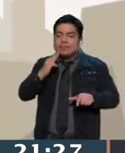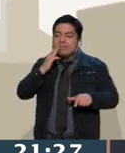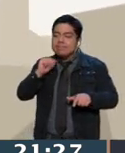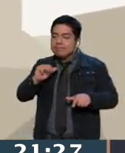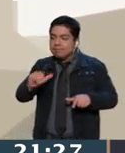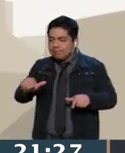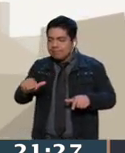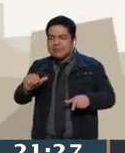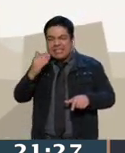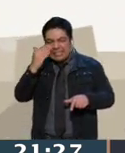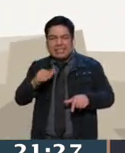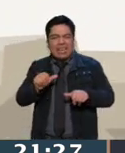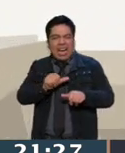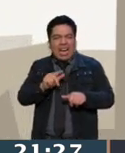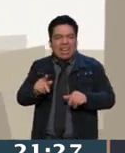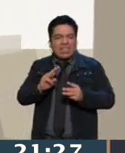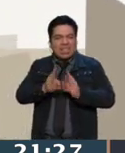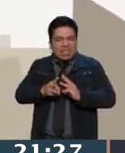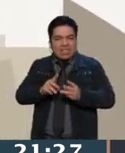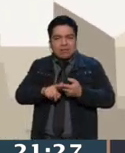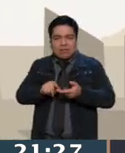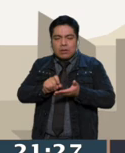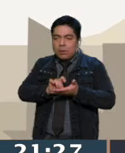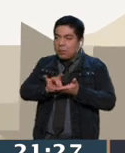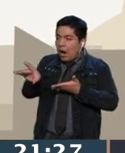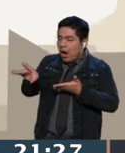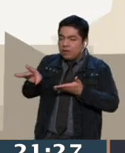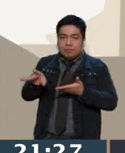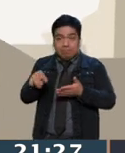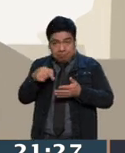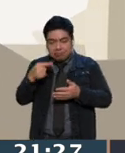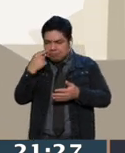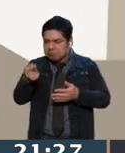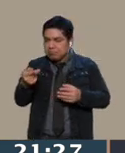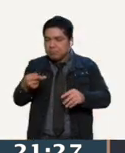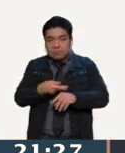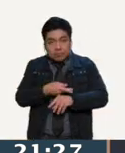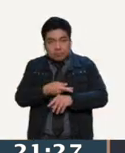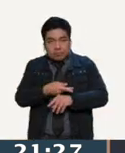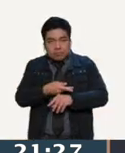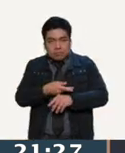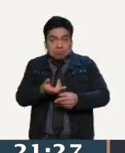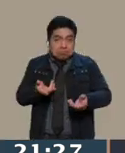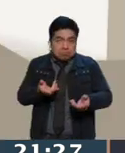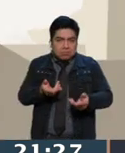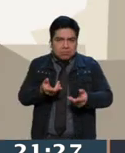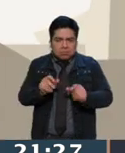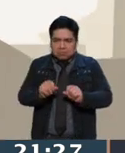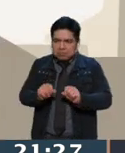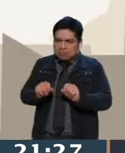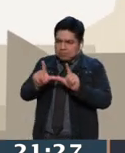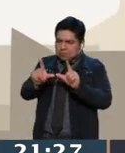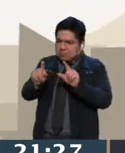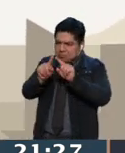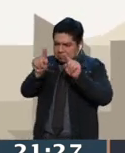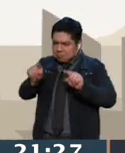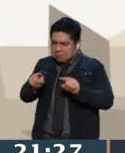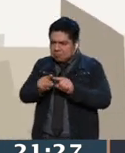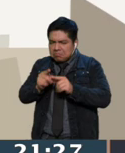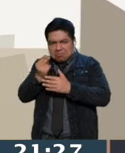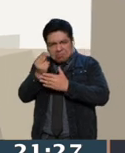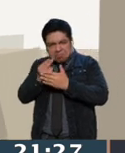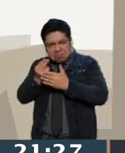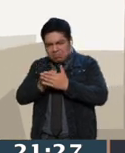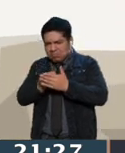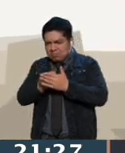instantánea, estas aplicaciones como WhatsApp, Telegram, etcétera, en donde ponen una imagen de una